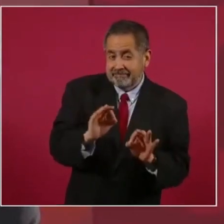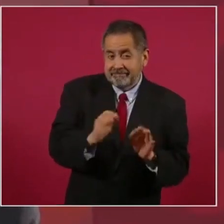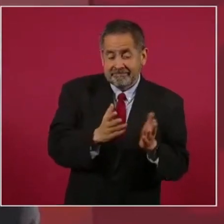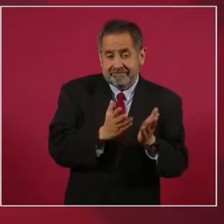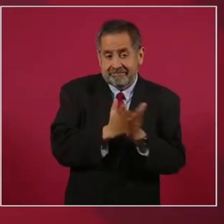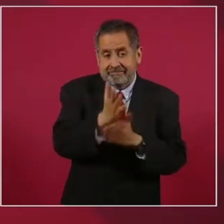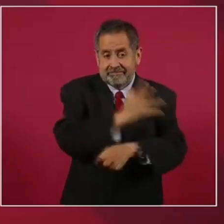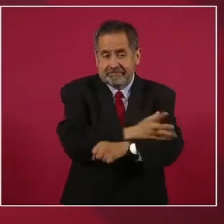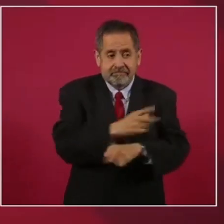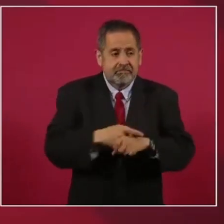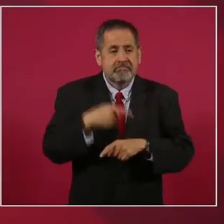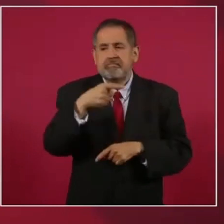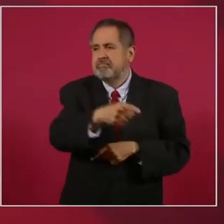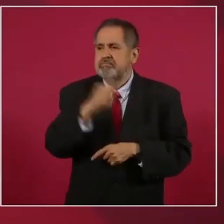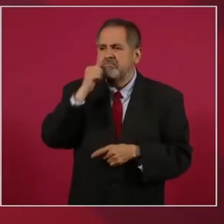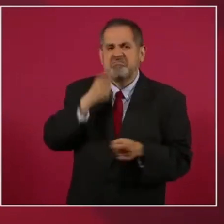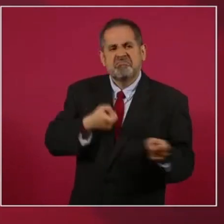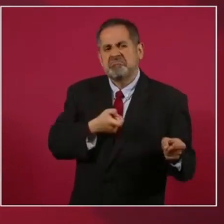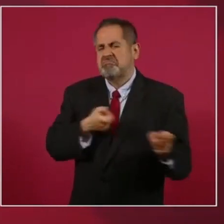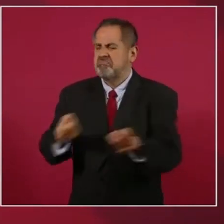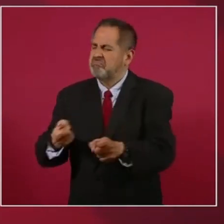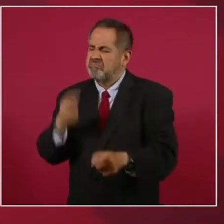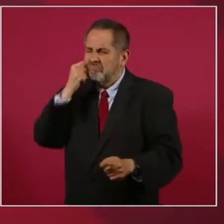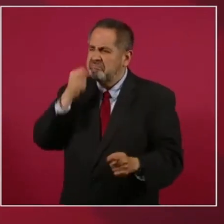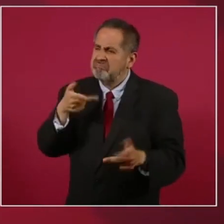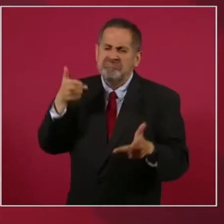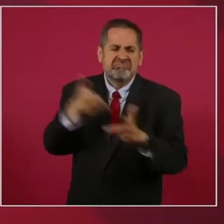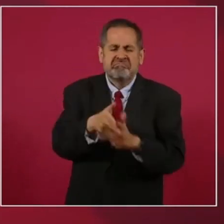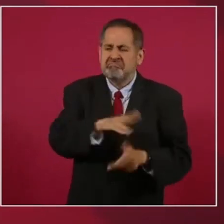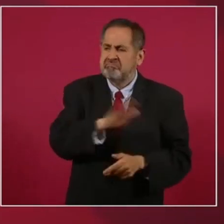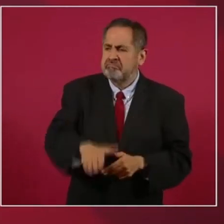el mátalos en caliente?